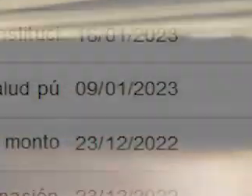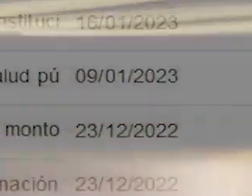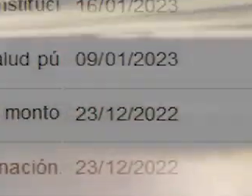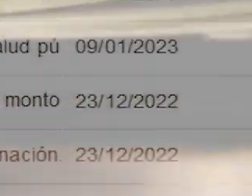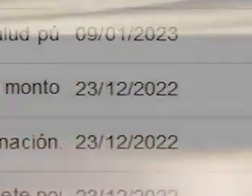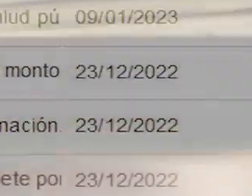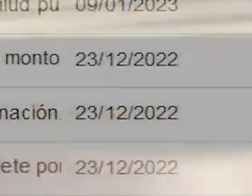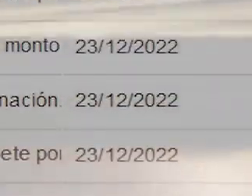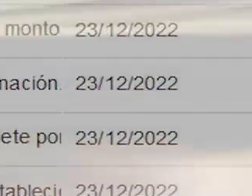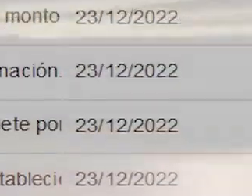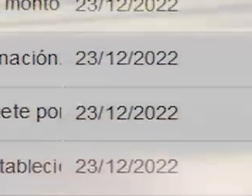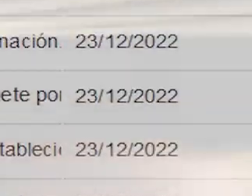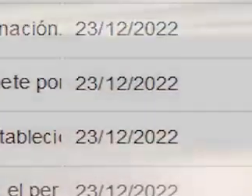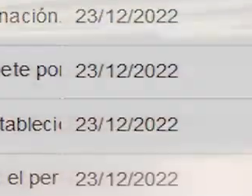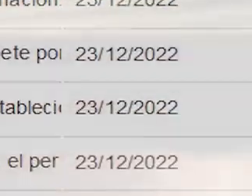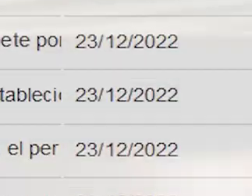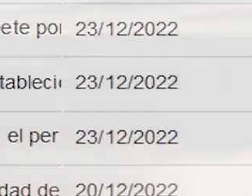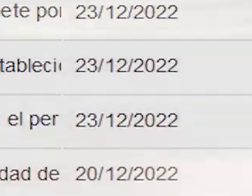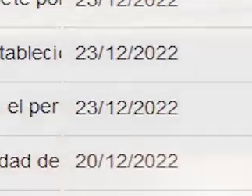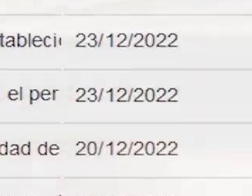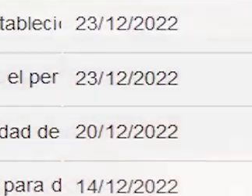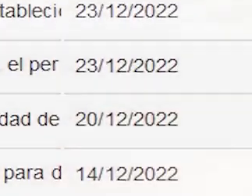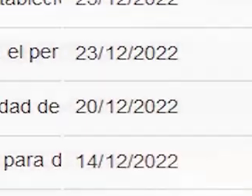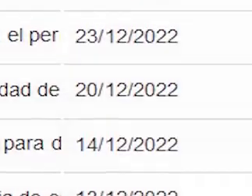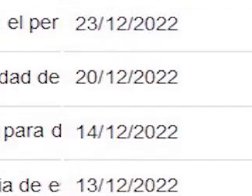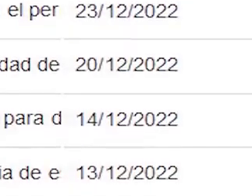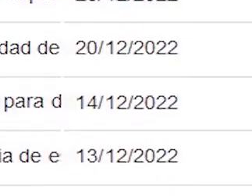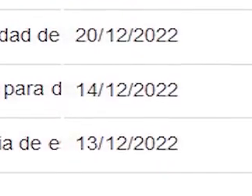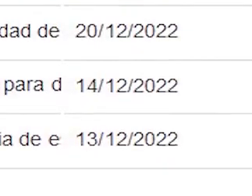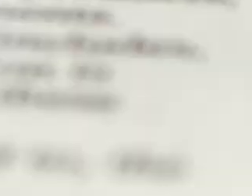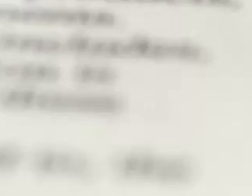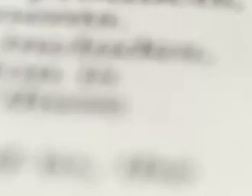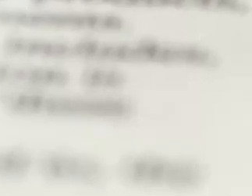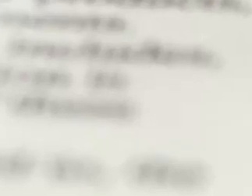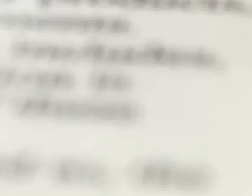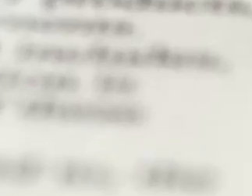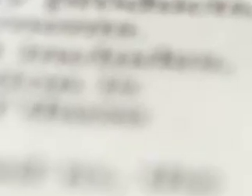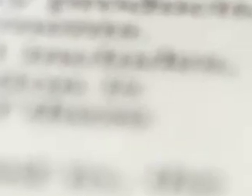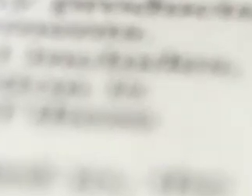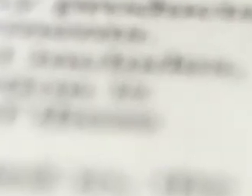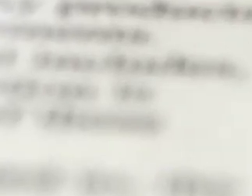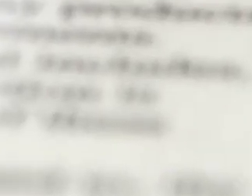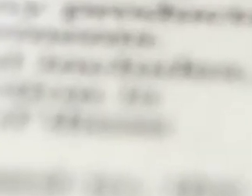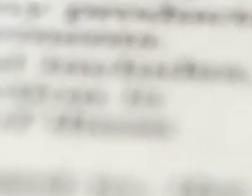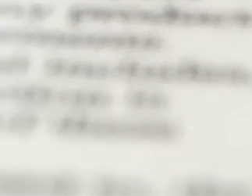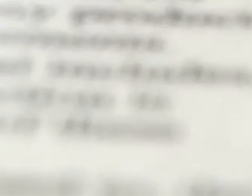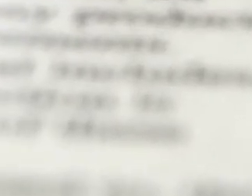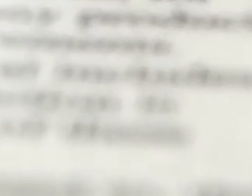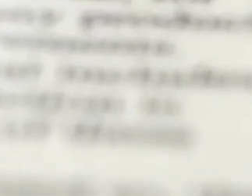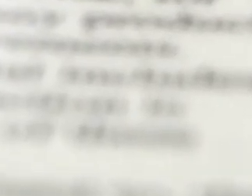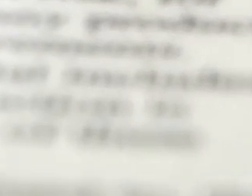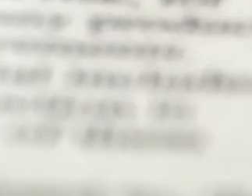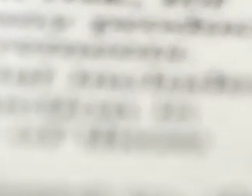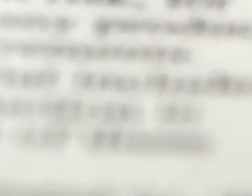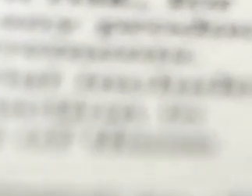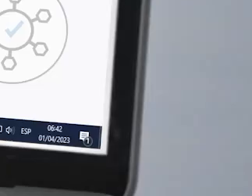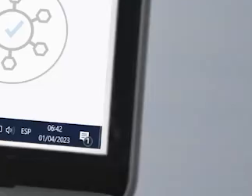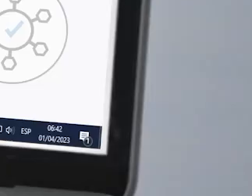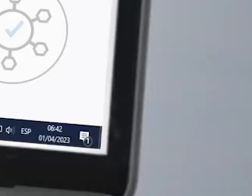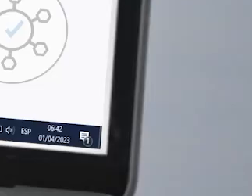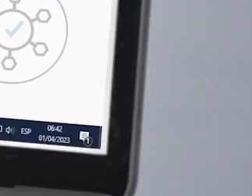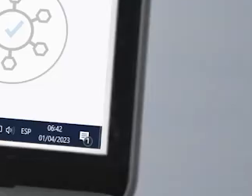mantener una certificación exige aún más actualizar las operaciones día a día, y ahí es donde Legis Action le brinda el apoyo que